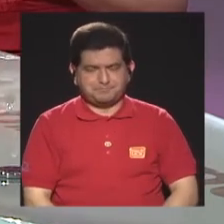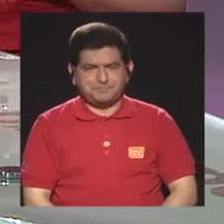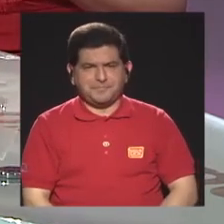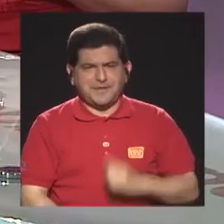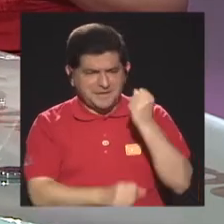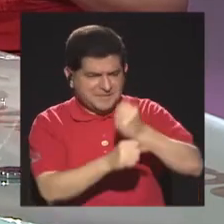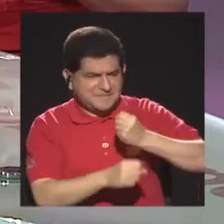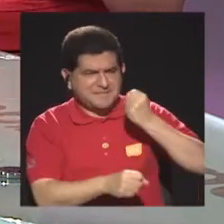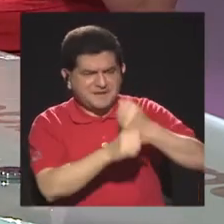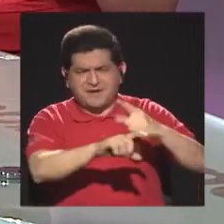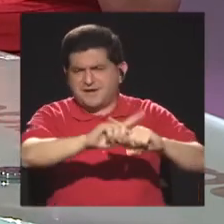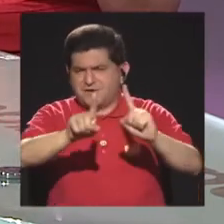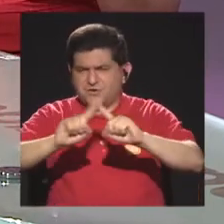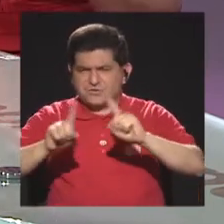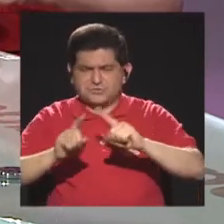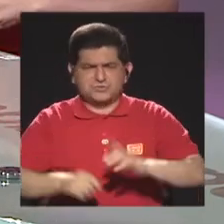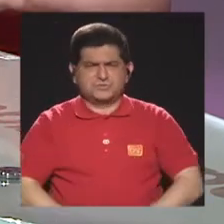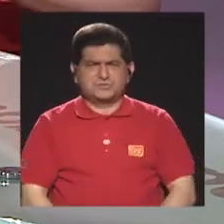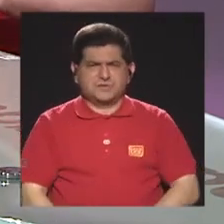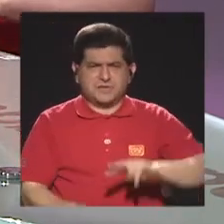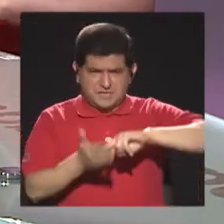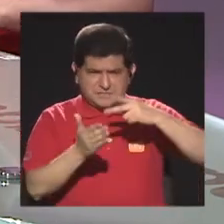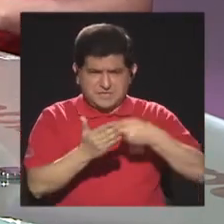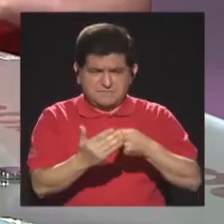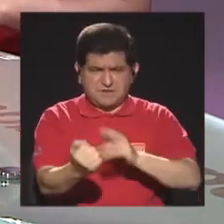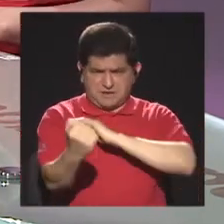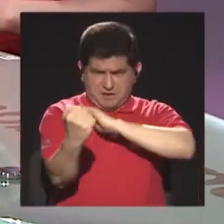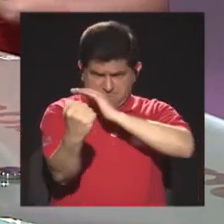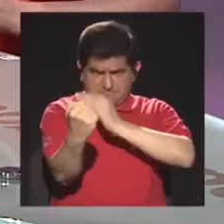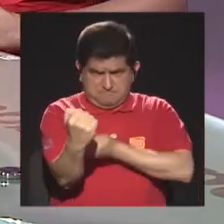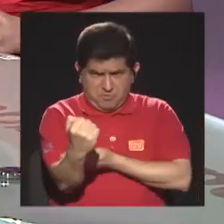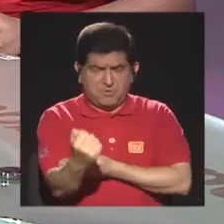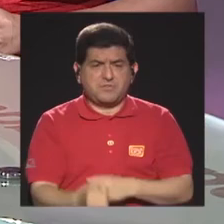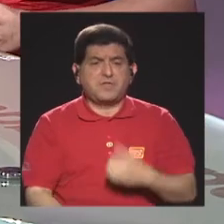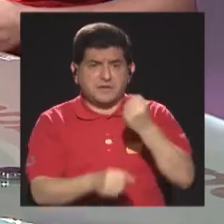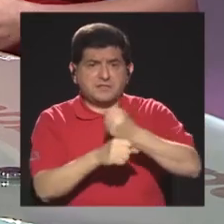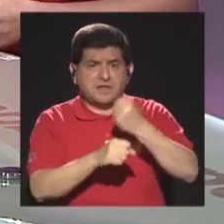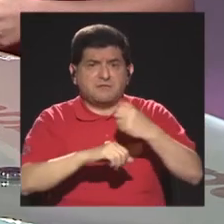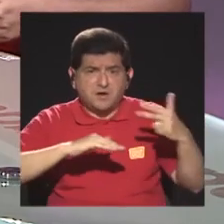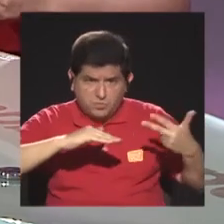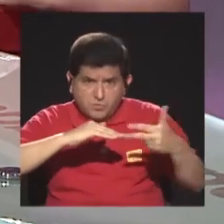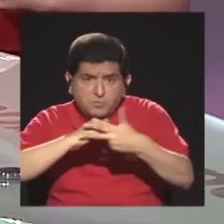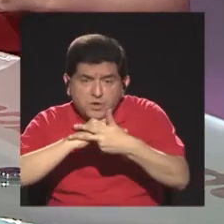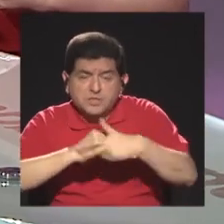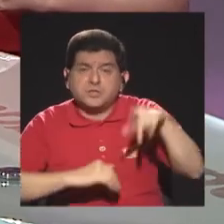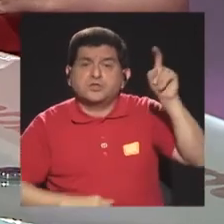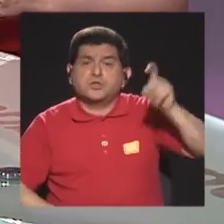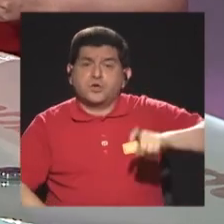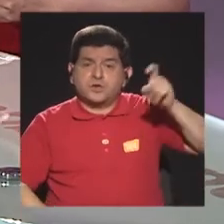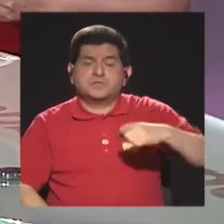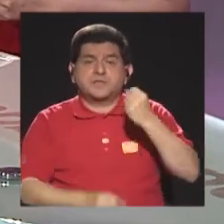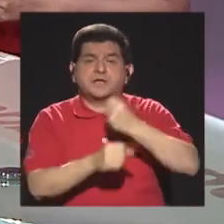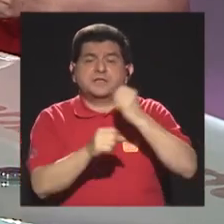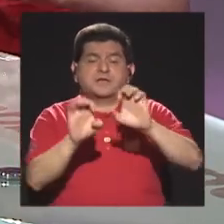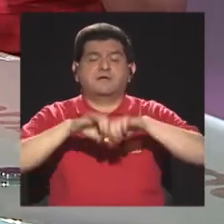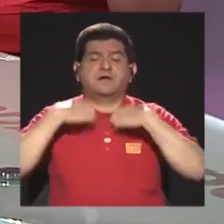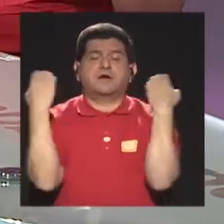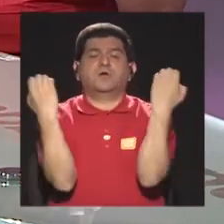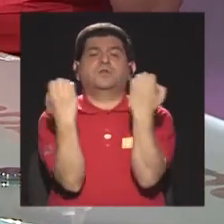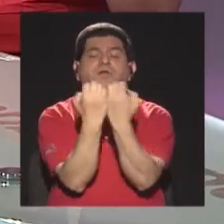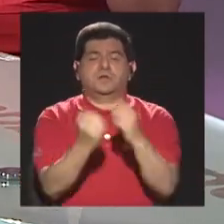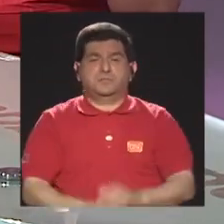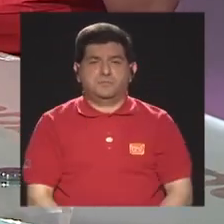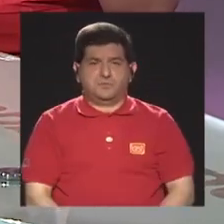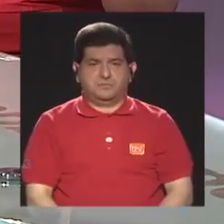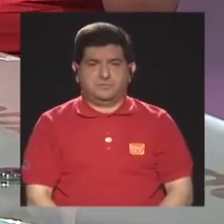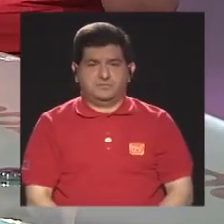las labores de fuerza que se hace en las instalaciones portuarias requieren de un trabajo en equipo. O sea, que no